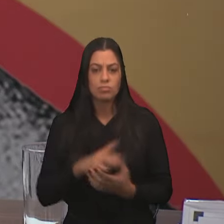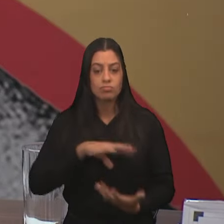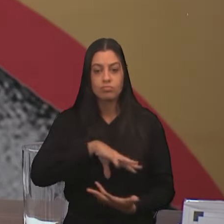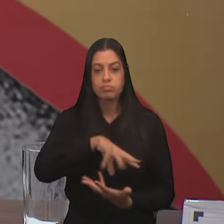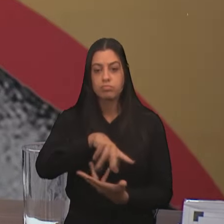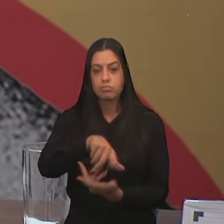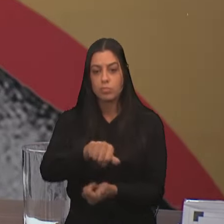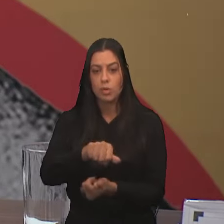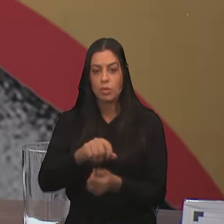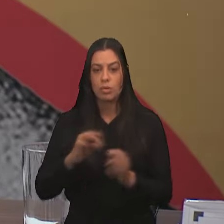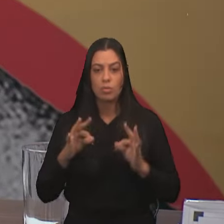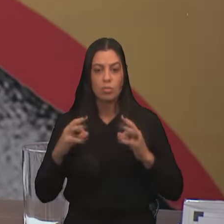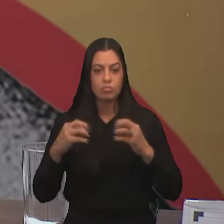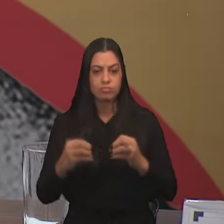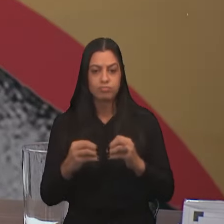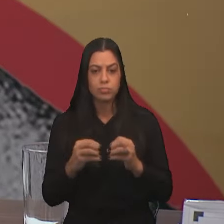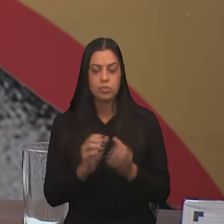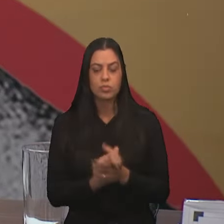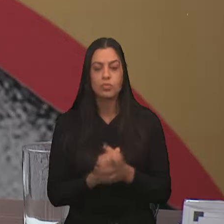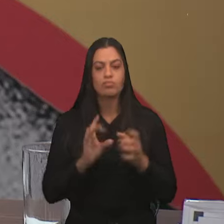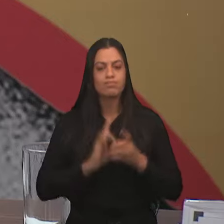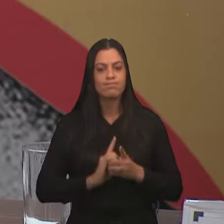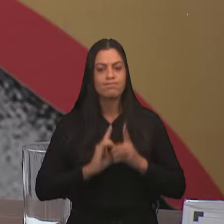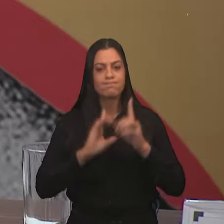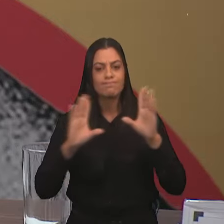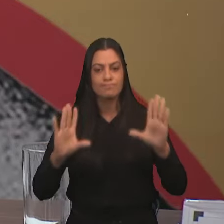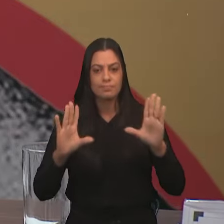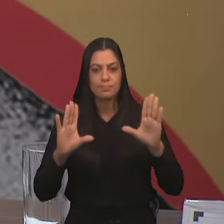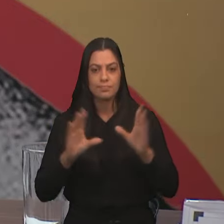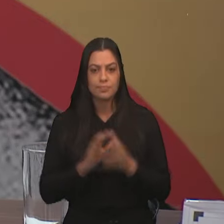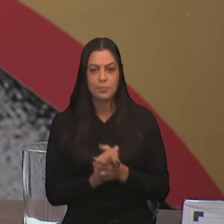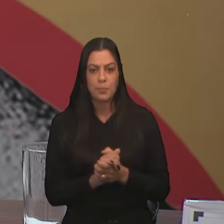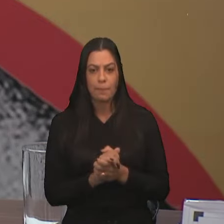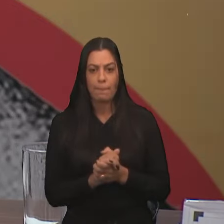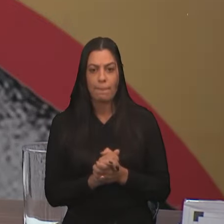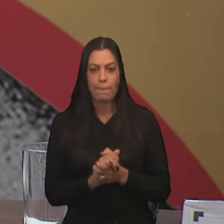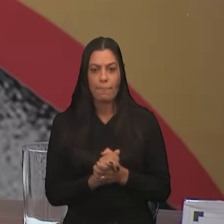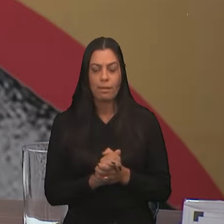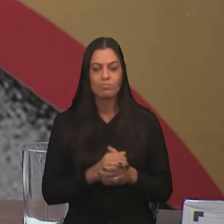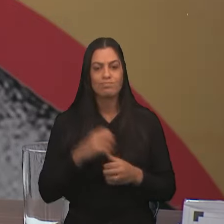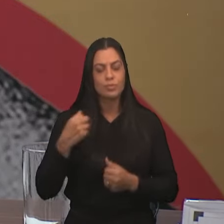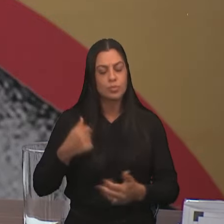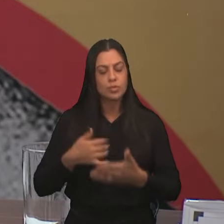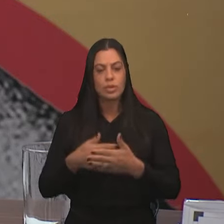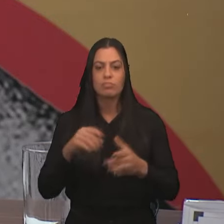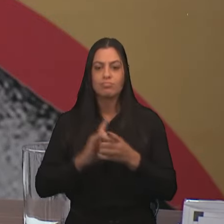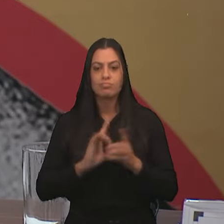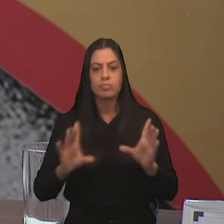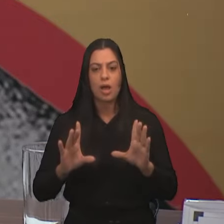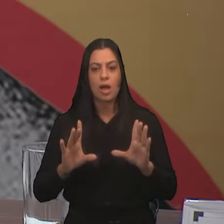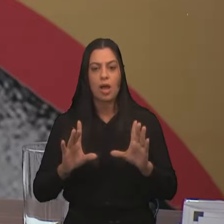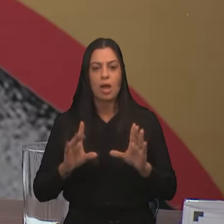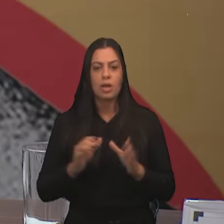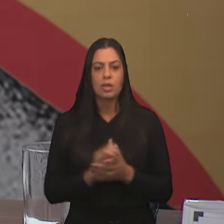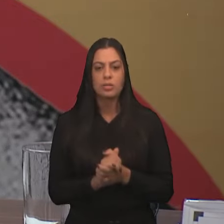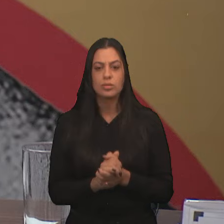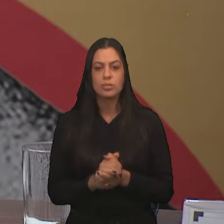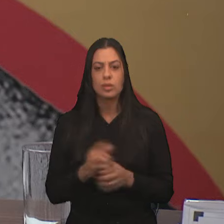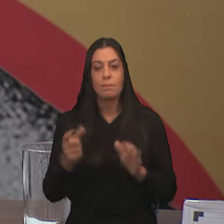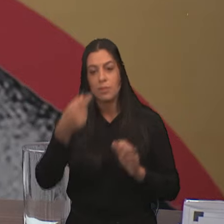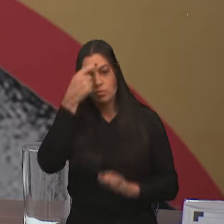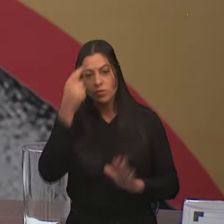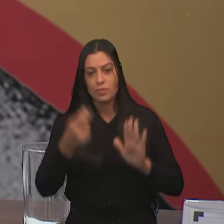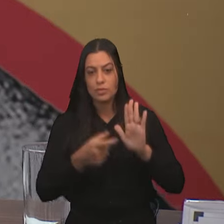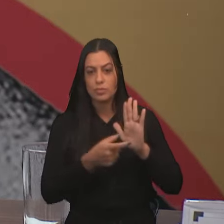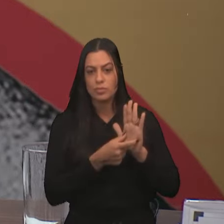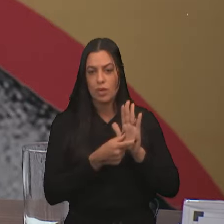en todo el mundo. Procesos democráticos, las implicaciones para los procesos democráticos en los sistemas de IA en